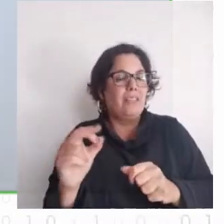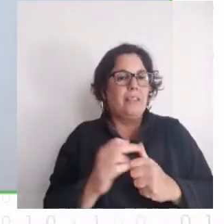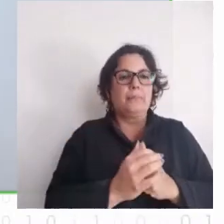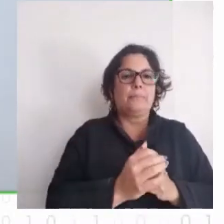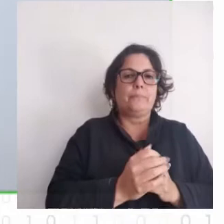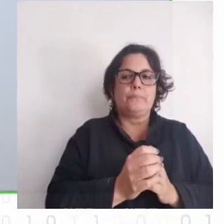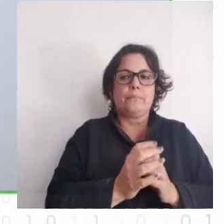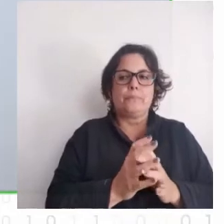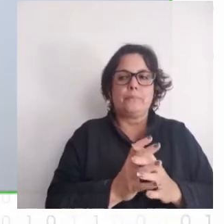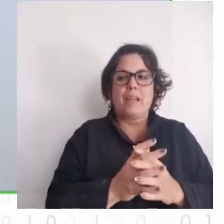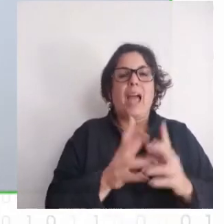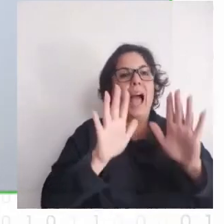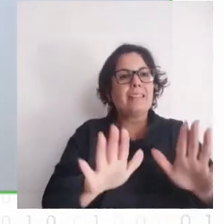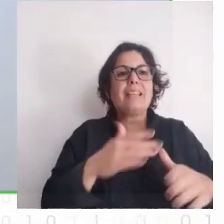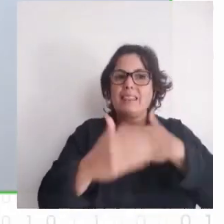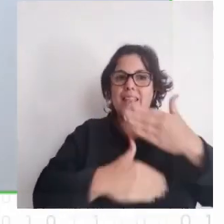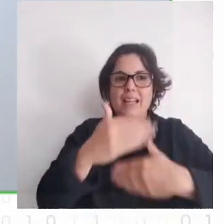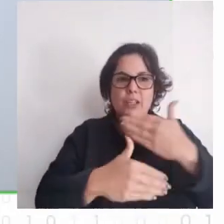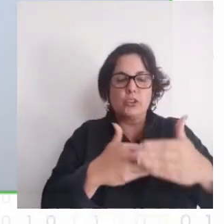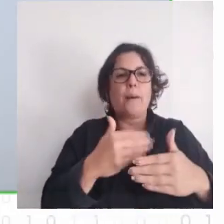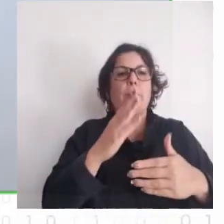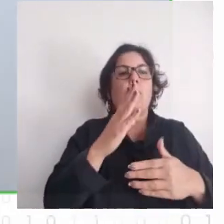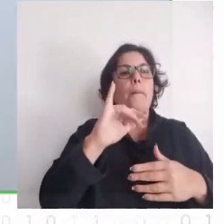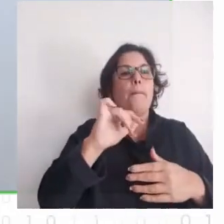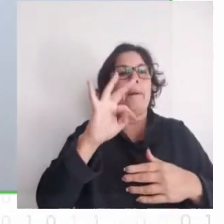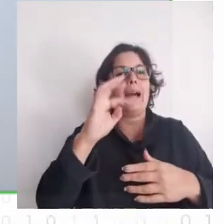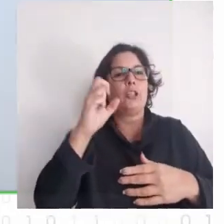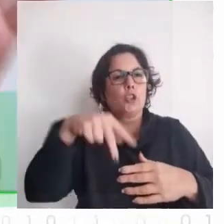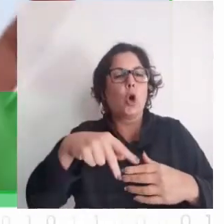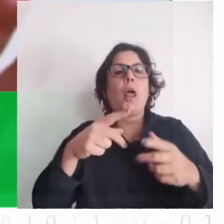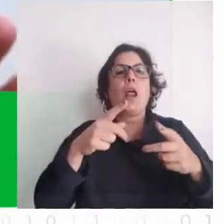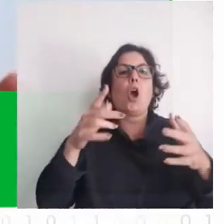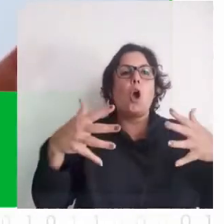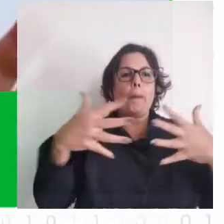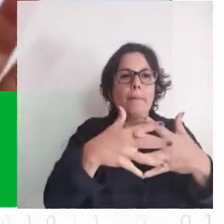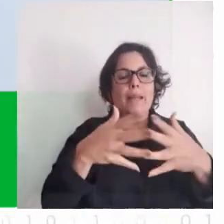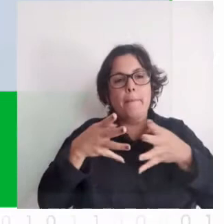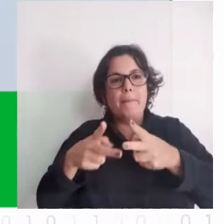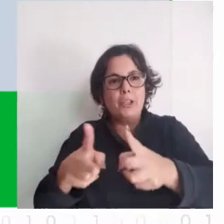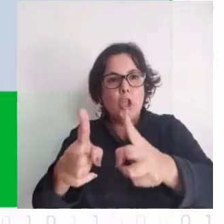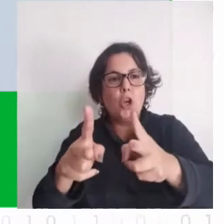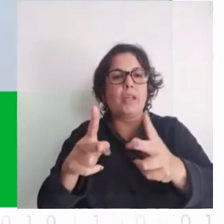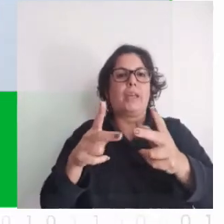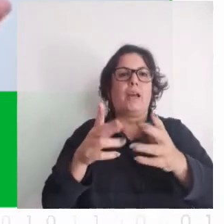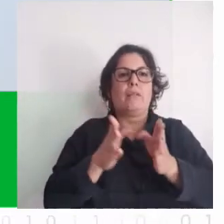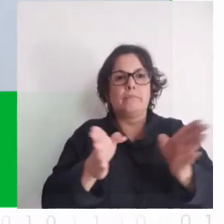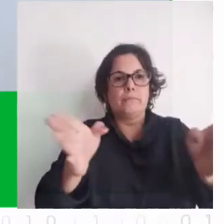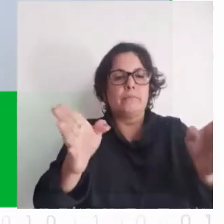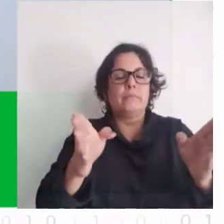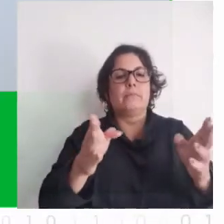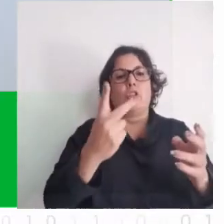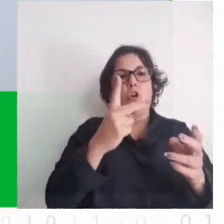Fue así que desarrollamos en Python un modelo que combina las metodologías de Random Forest y Neural Networks para crear